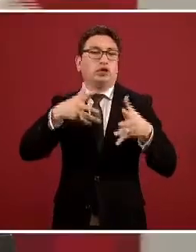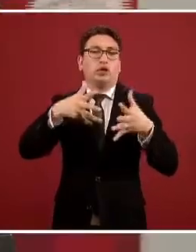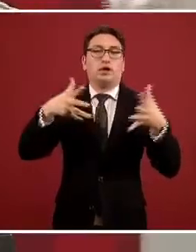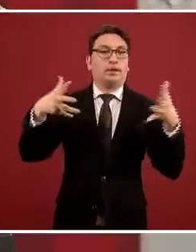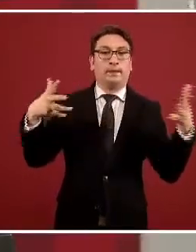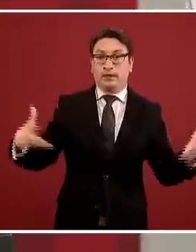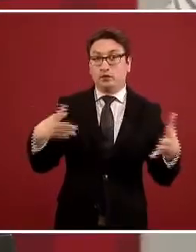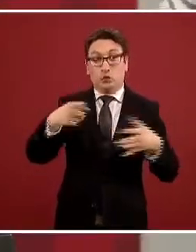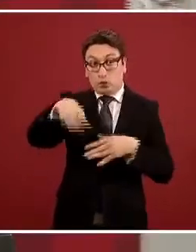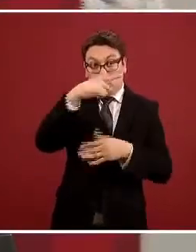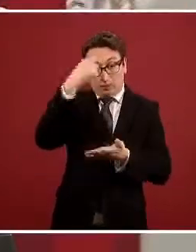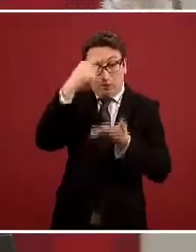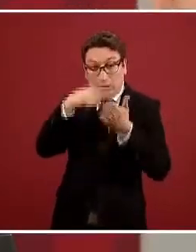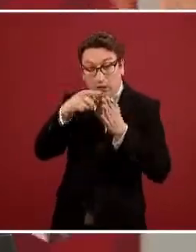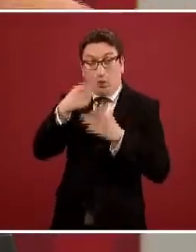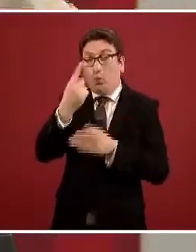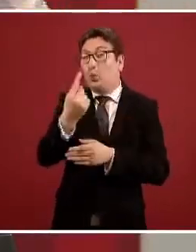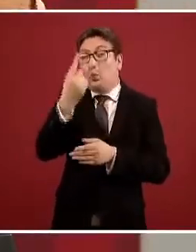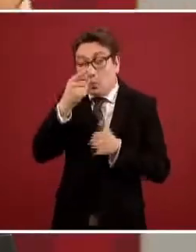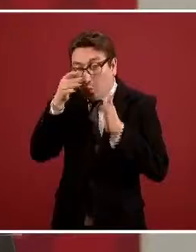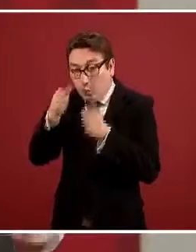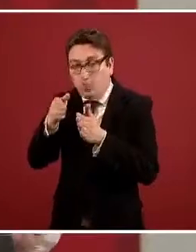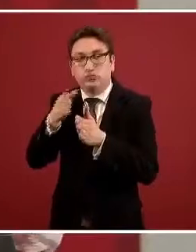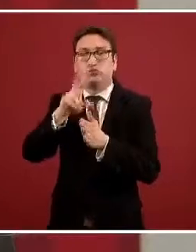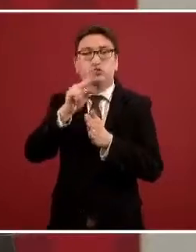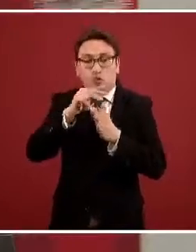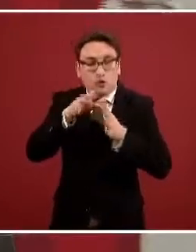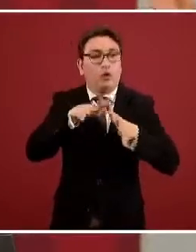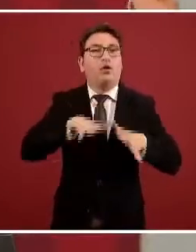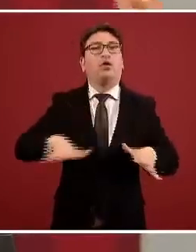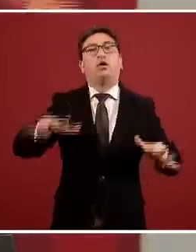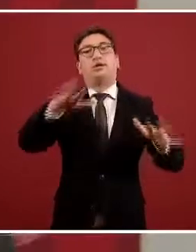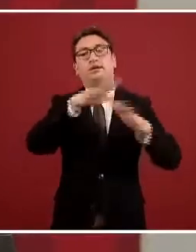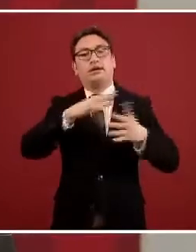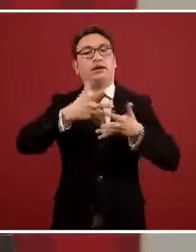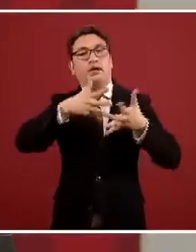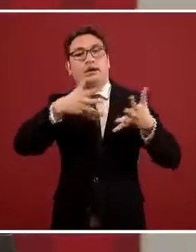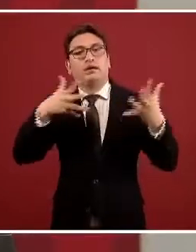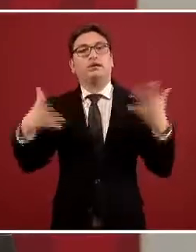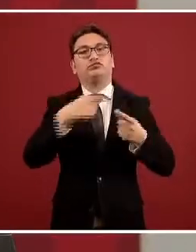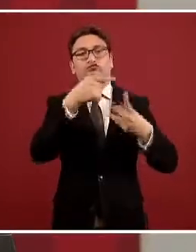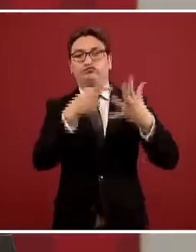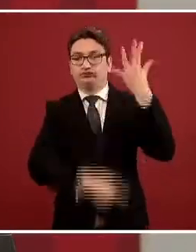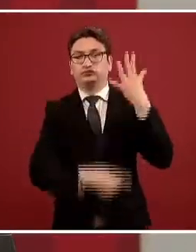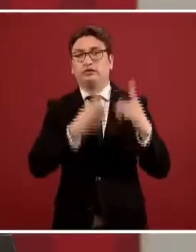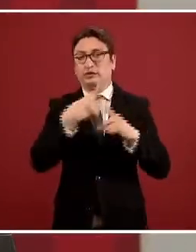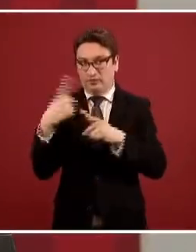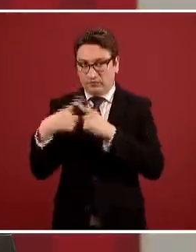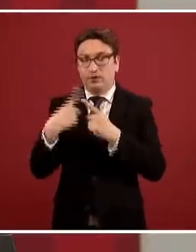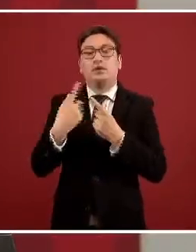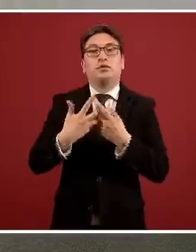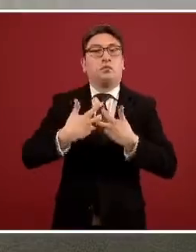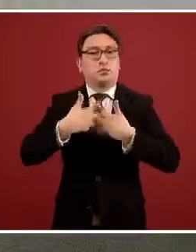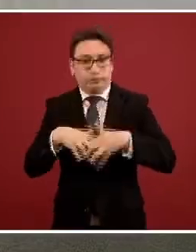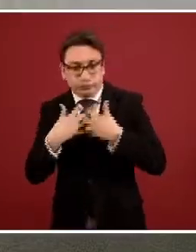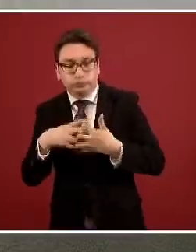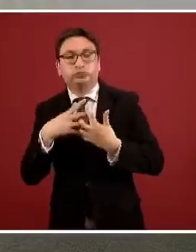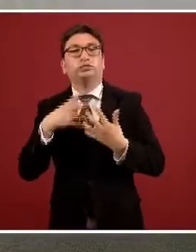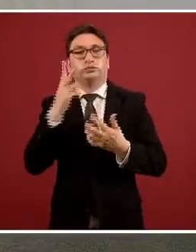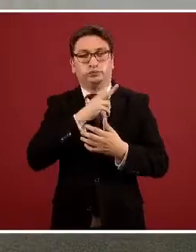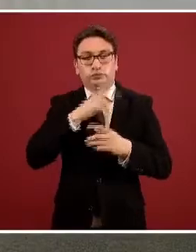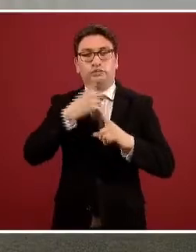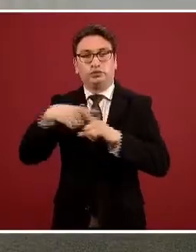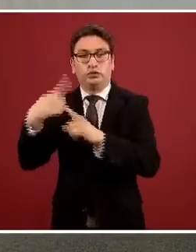pedacito, no se pierdan de vista el todo. Recuerden lo que hemos dicho de todo lo demás. Ventiladores llegarán 200 en el